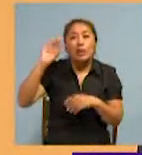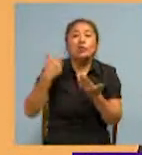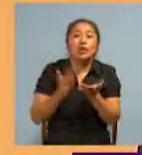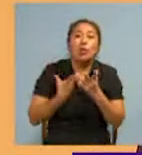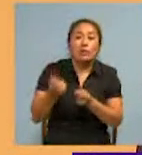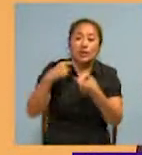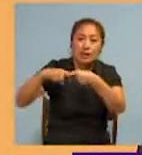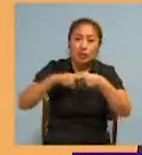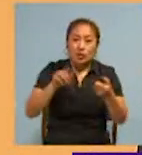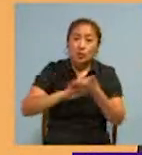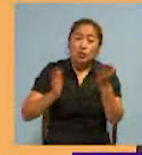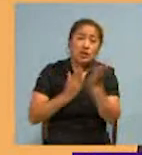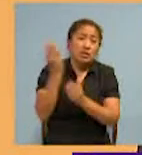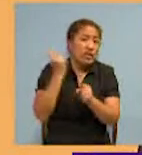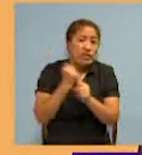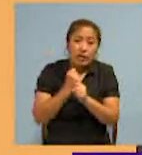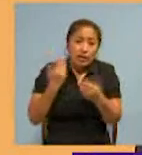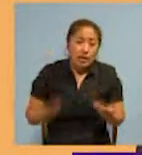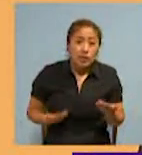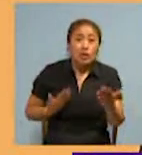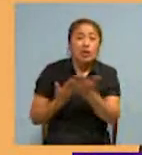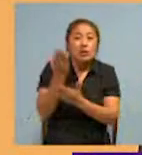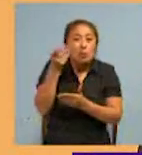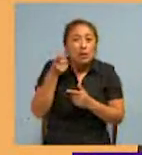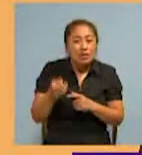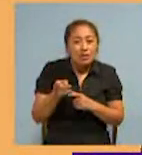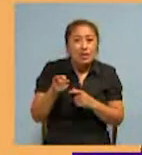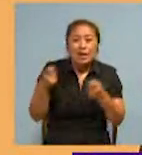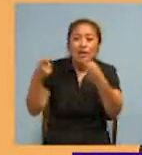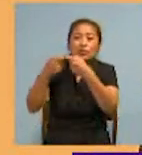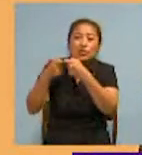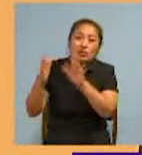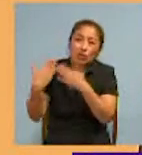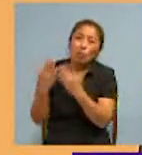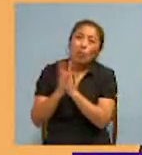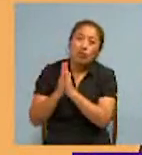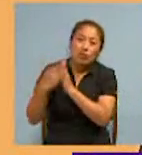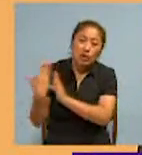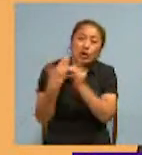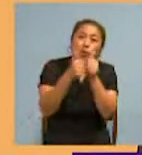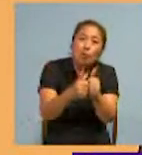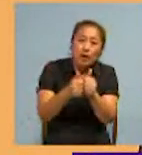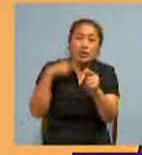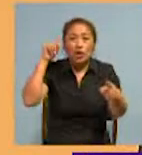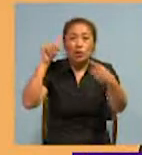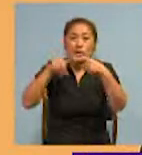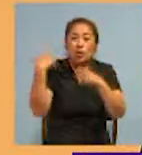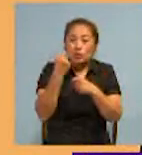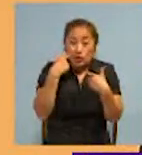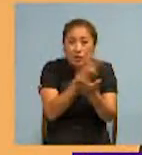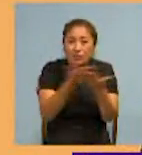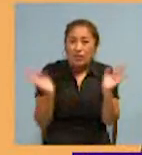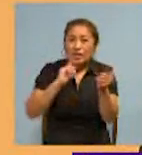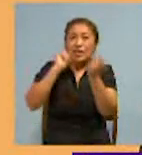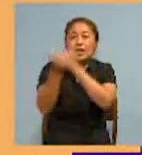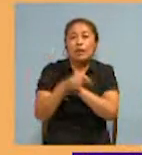y tenemos que trabajar y pedirle a sobre todo al sindicato que acompañe yo creo que los logros están a la vista lo que ha sido la transformación